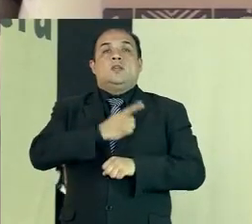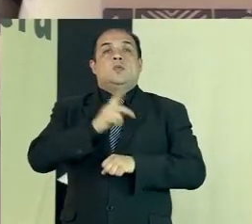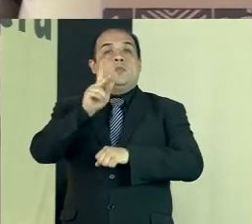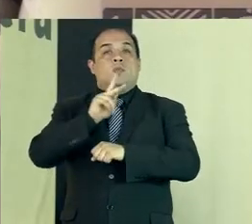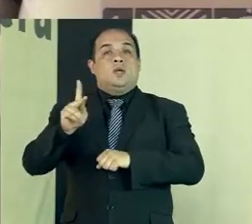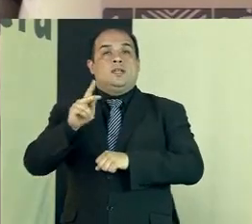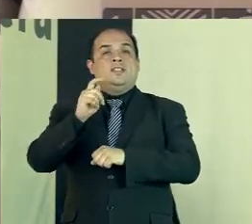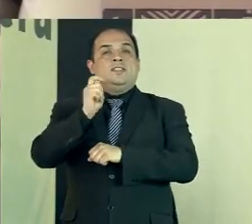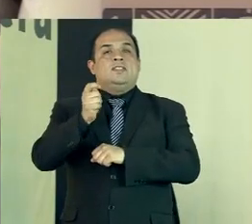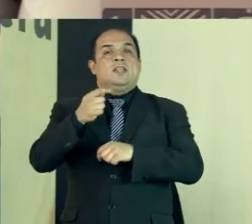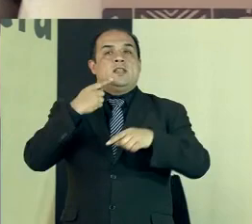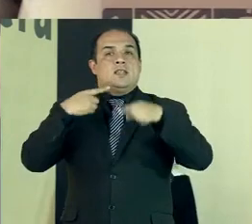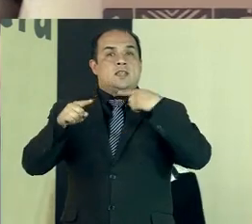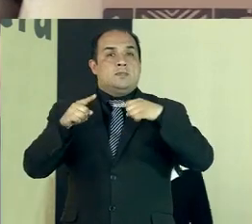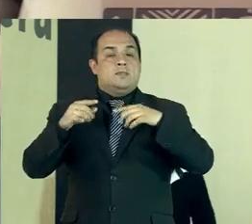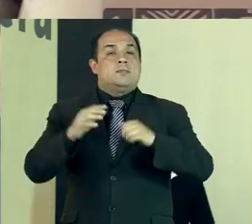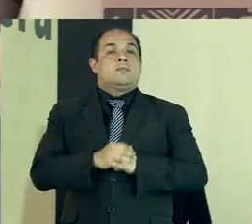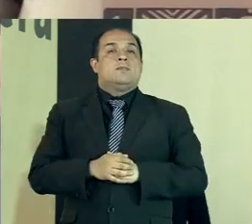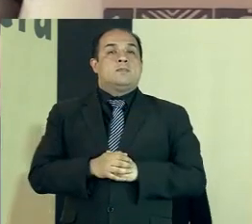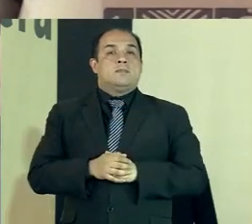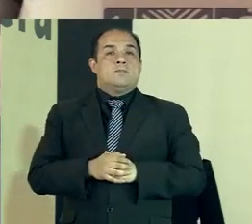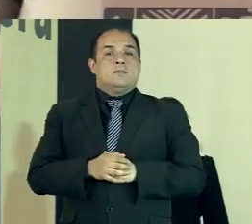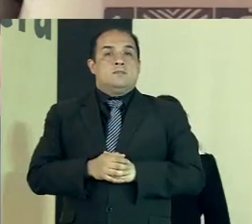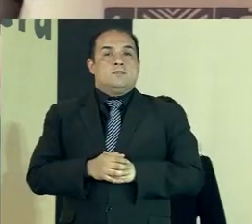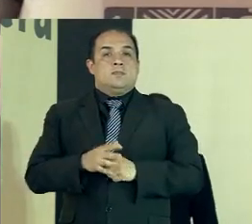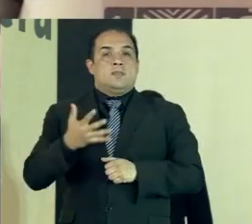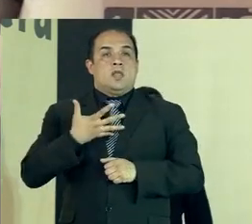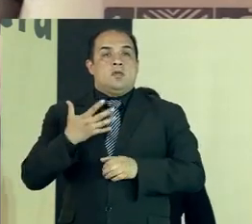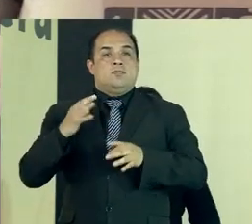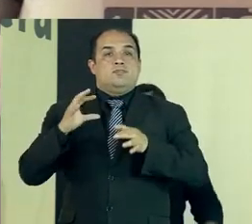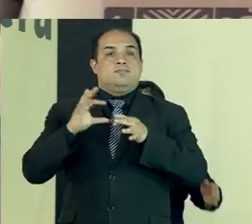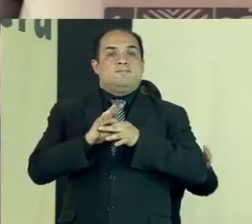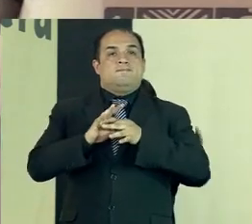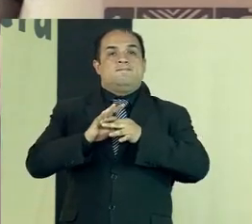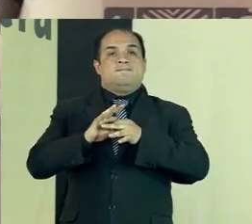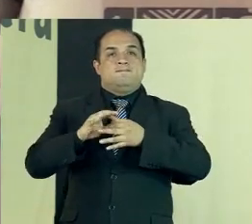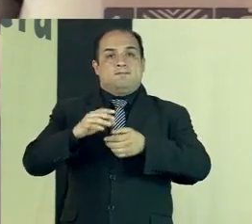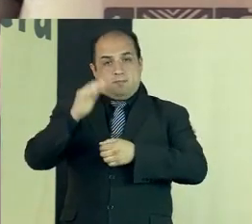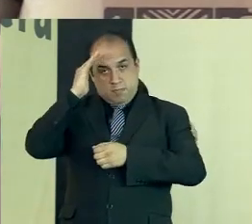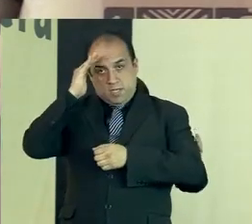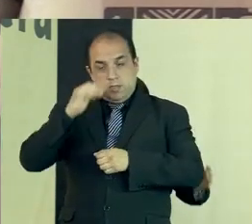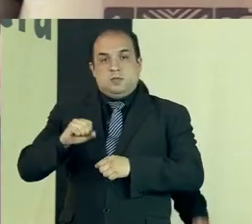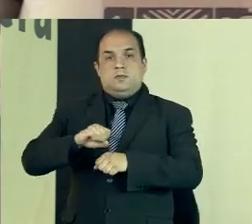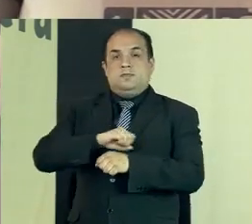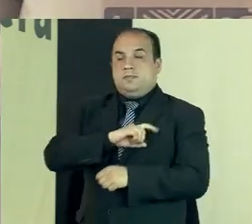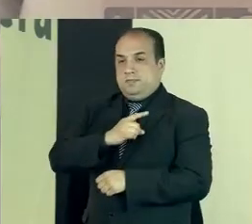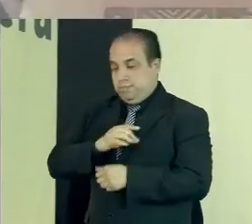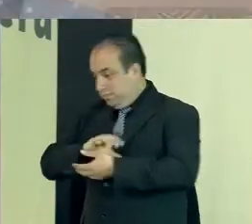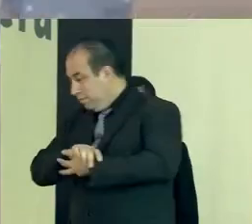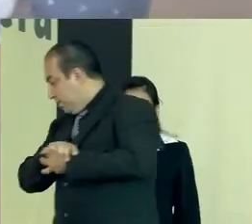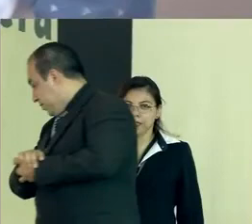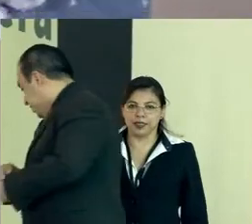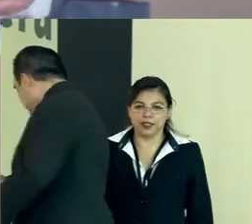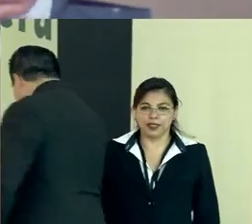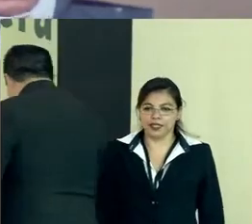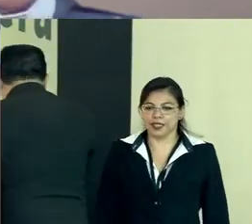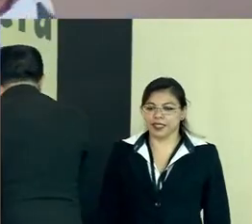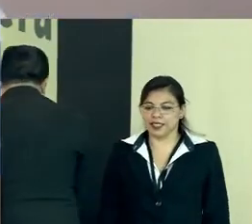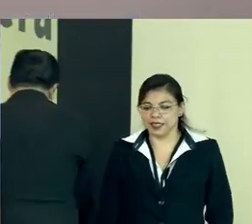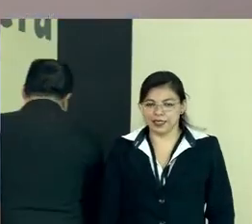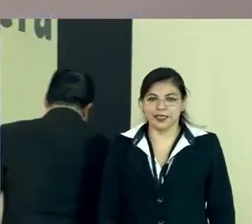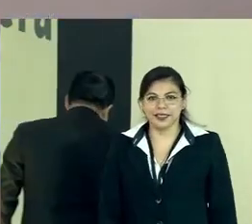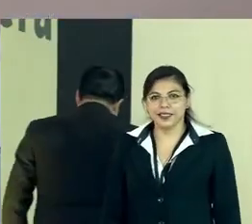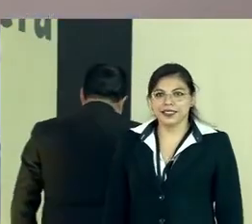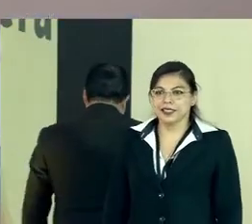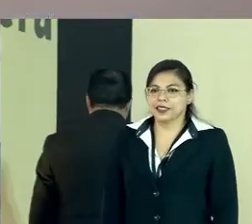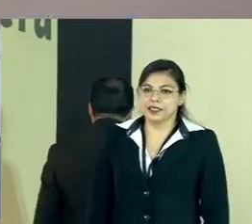debate que está intriga imbricado con el debate del pensamiento solidario porque yo sí porque tengo dinero porque ellos